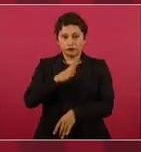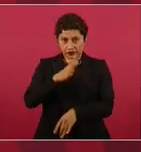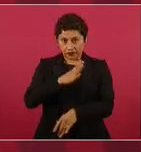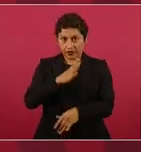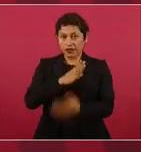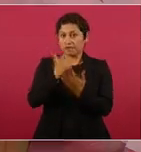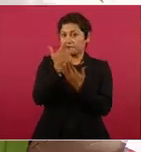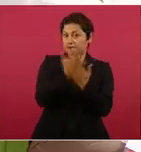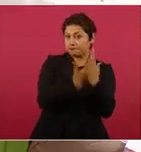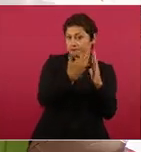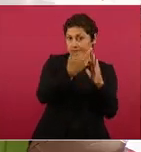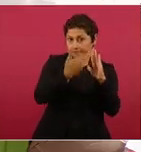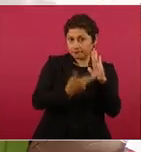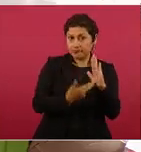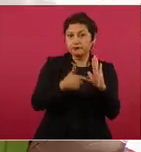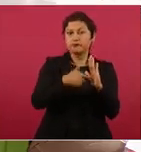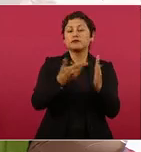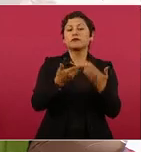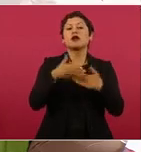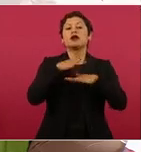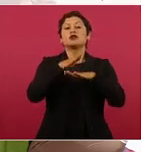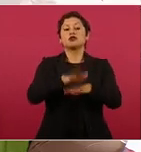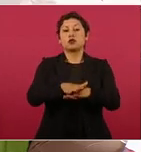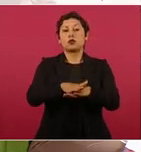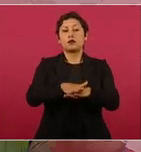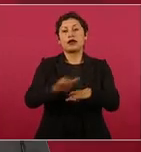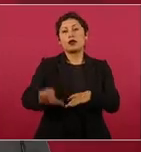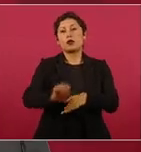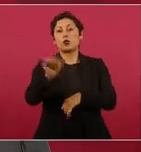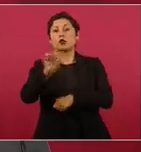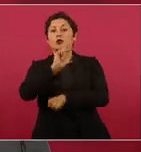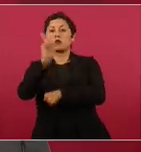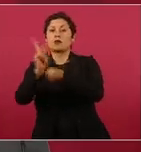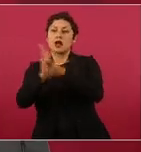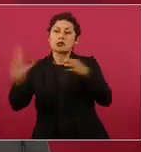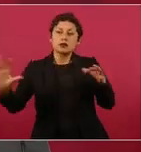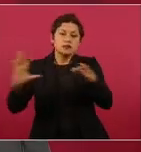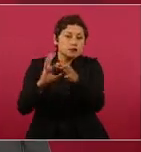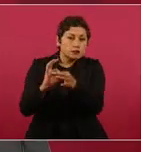que tiene que ver con relaciones exteriores,